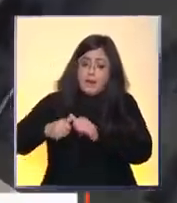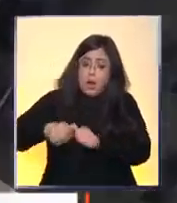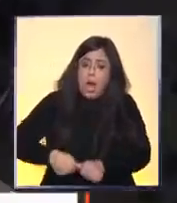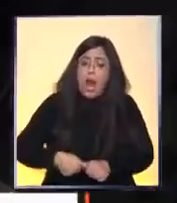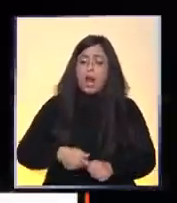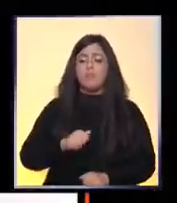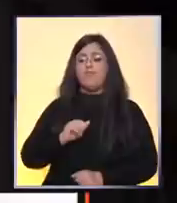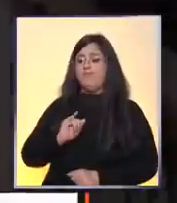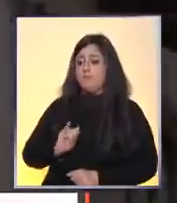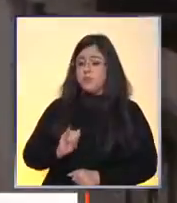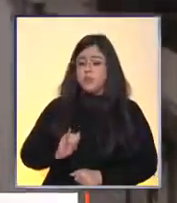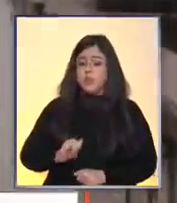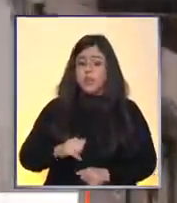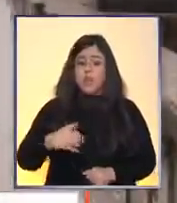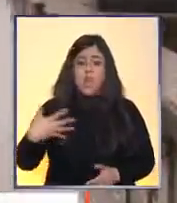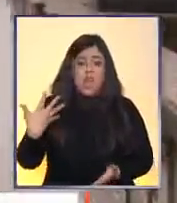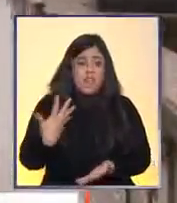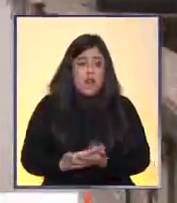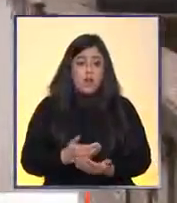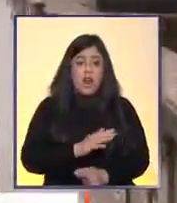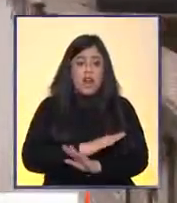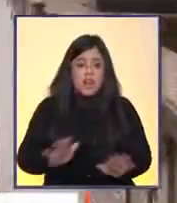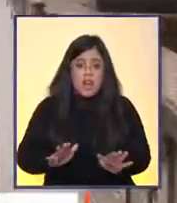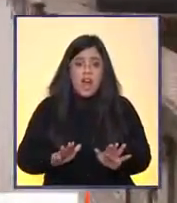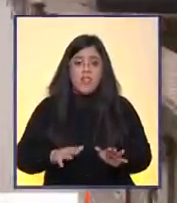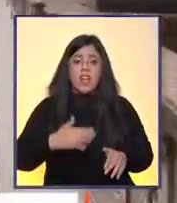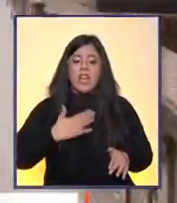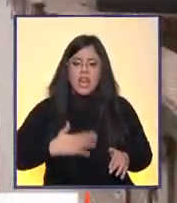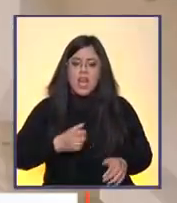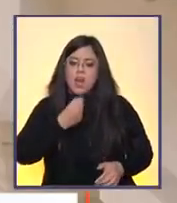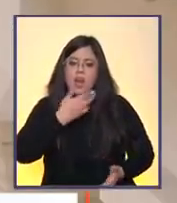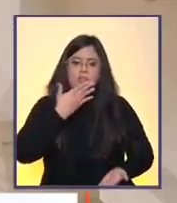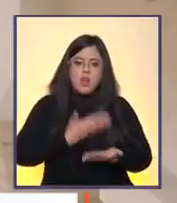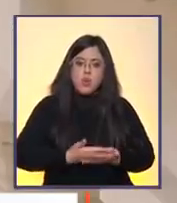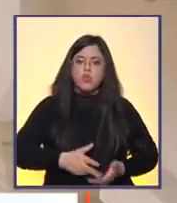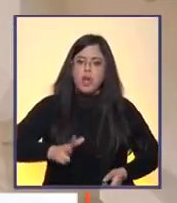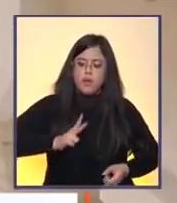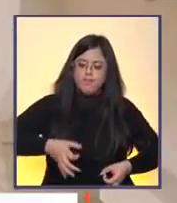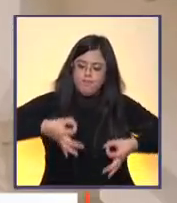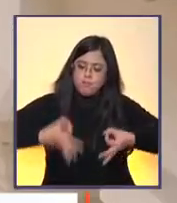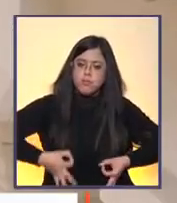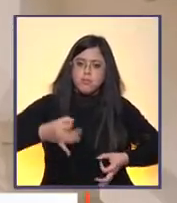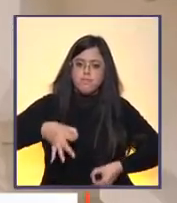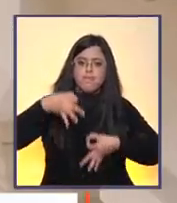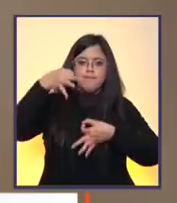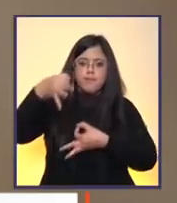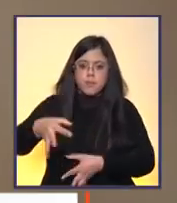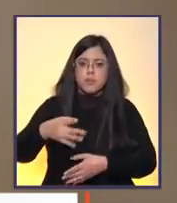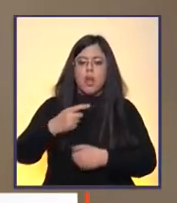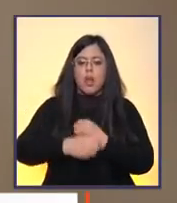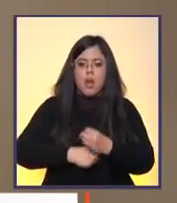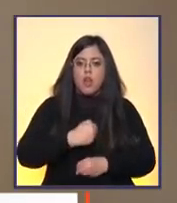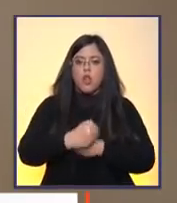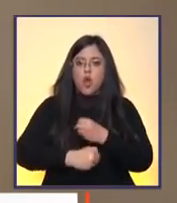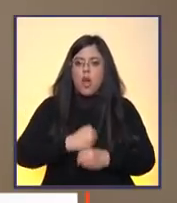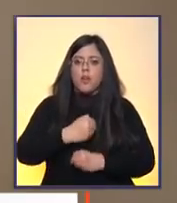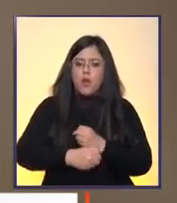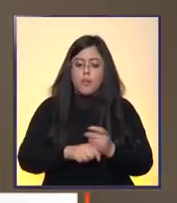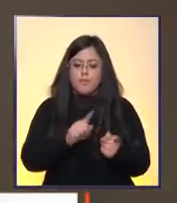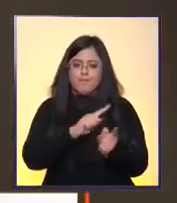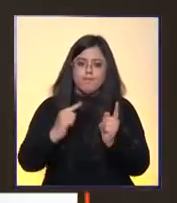Hasta este momento nadie se atrevía a presentar una denuncia formal. Tendrían que pasar varios años para que esto